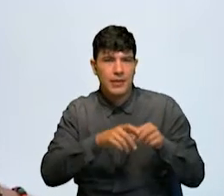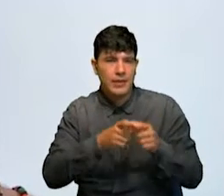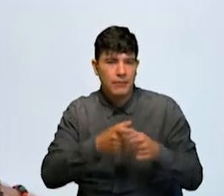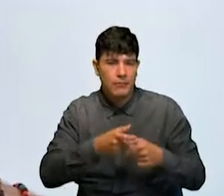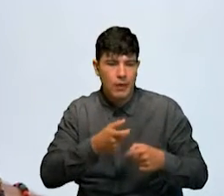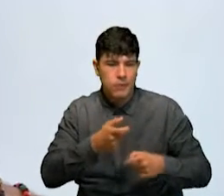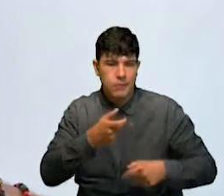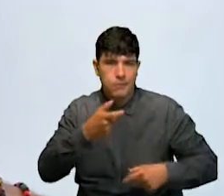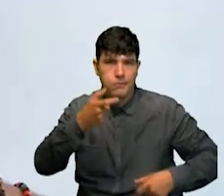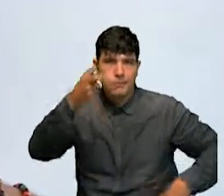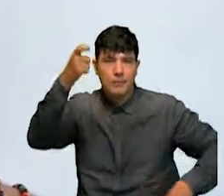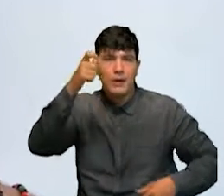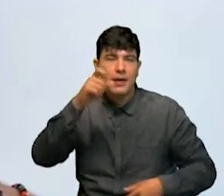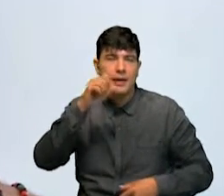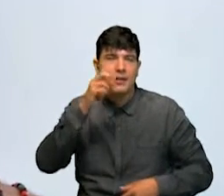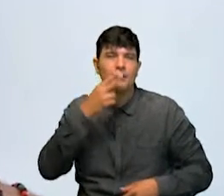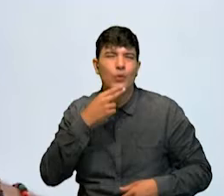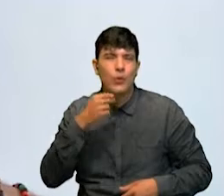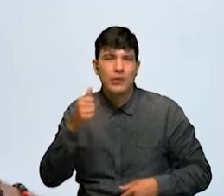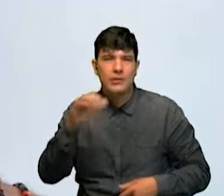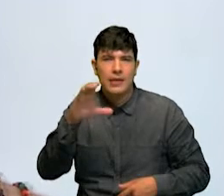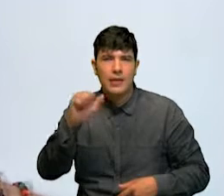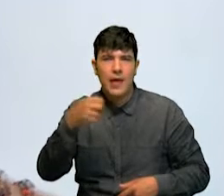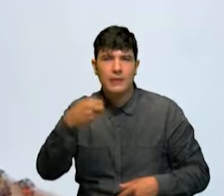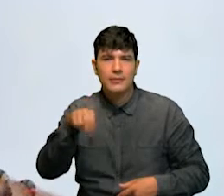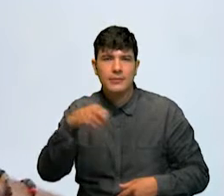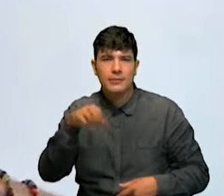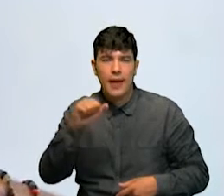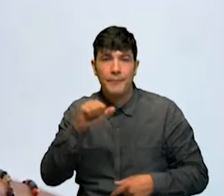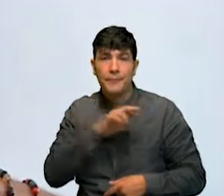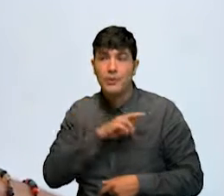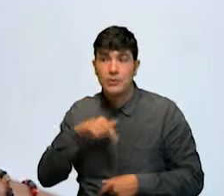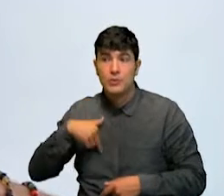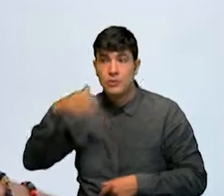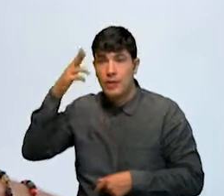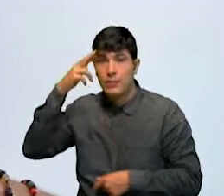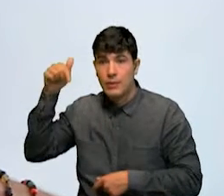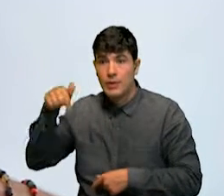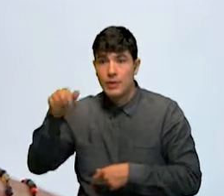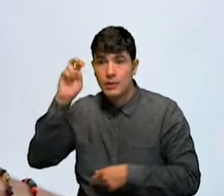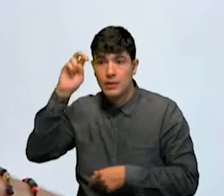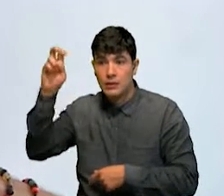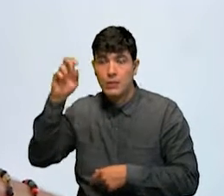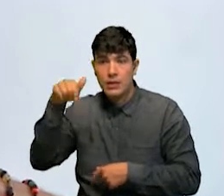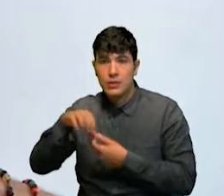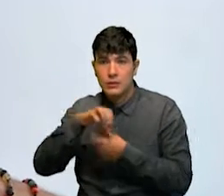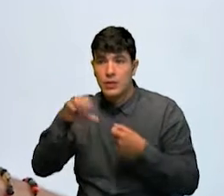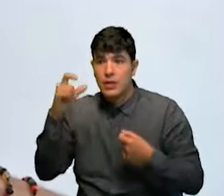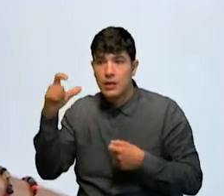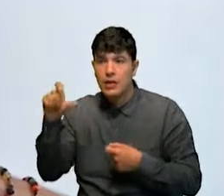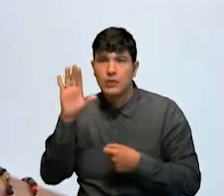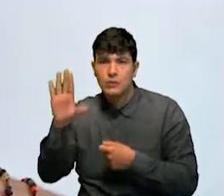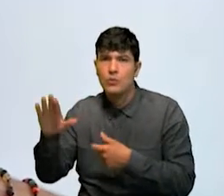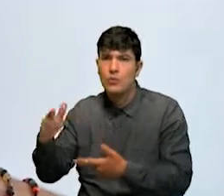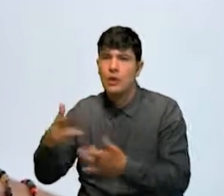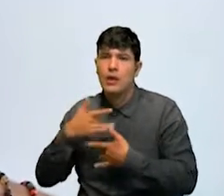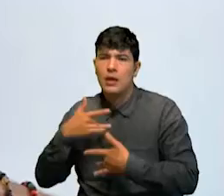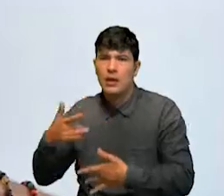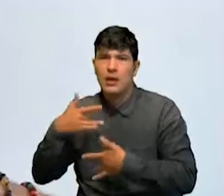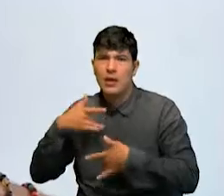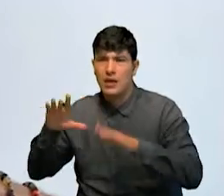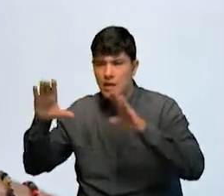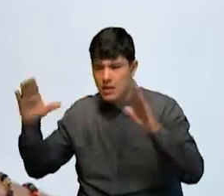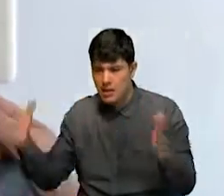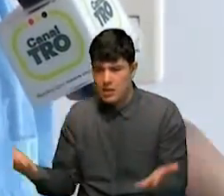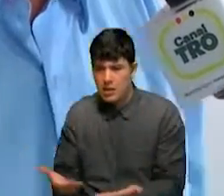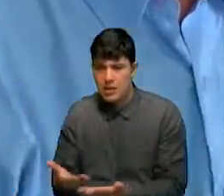de Palmarito, estamos ubicados aquí al norte de la ciudad de Cúcuta y nos han colaborado con lo que son las pailas, todos los